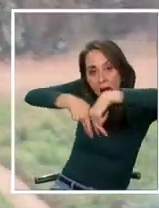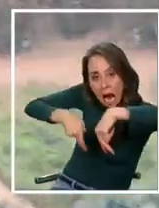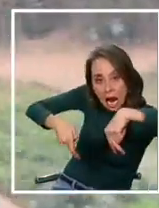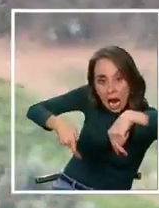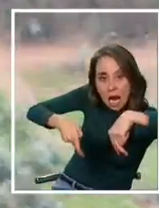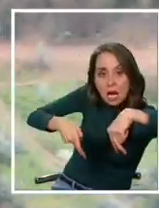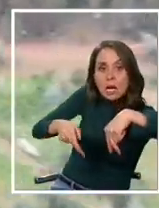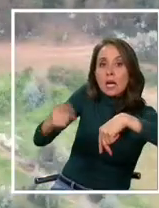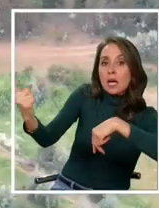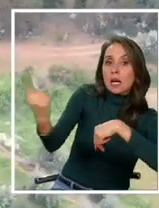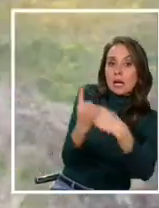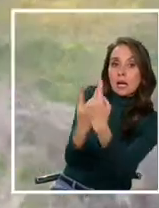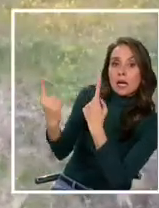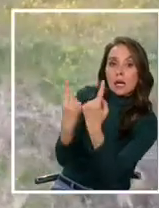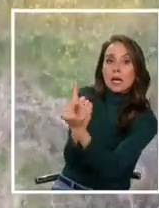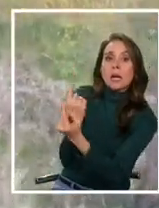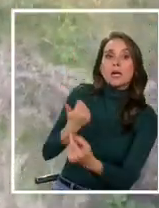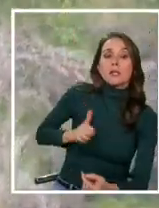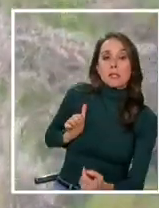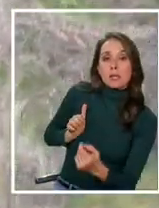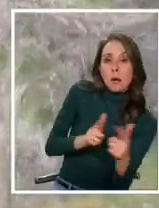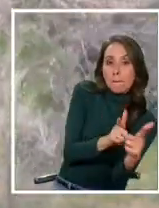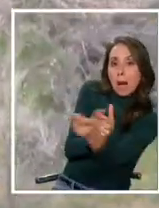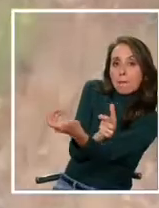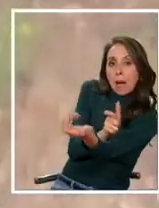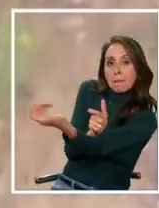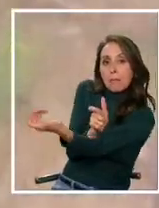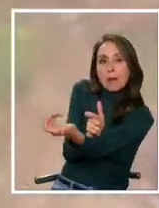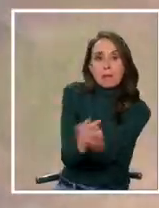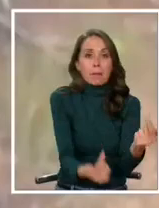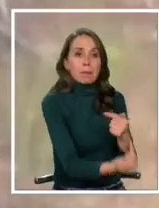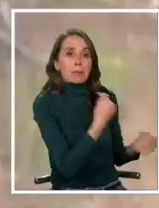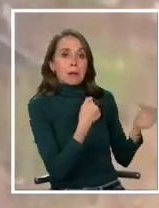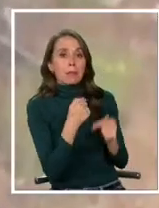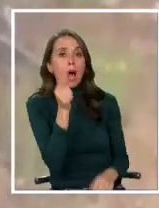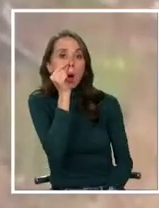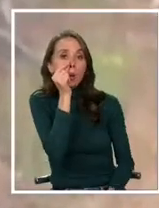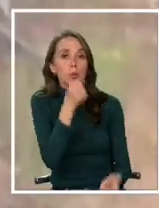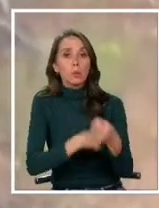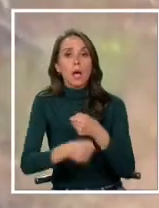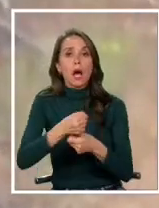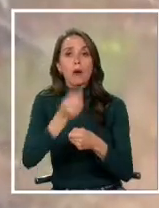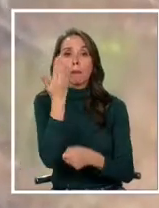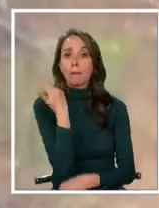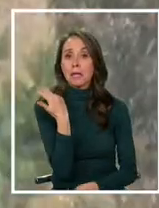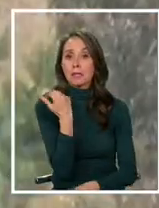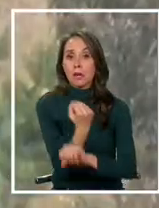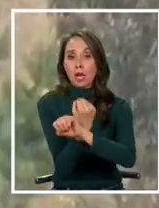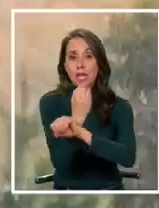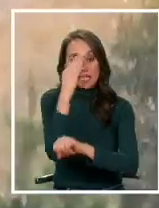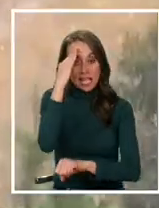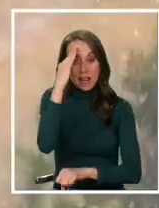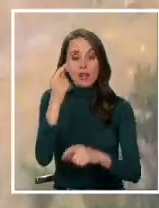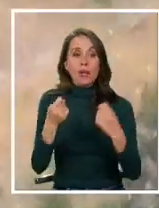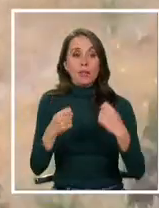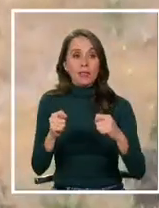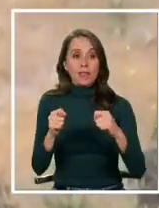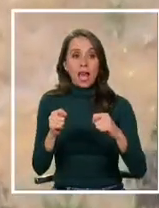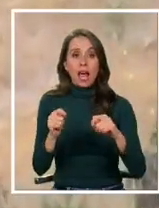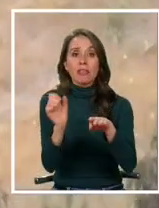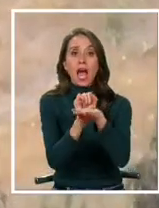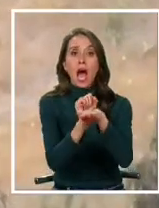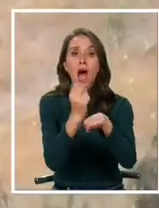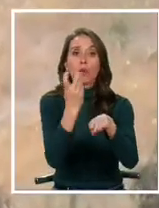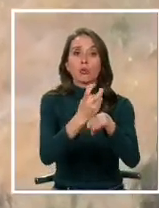en contra de personal policial el incidente ocurrió en octubre del año pasado cuando carabineros intentaba recuperar un